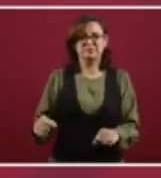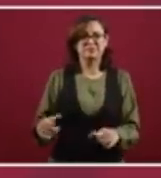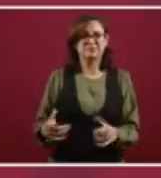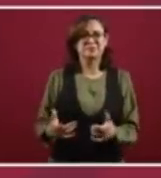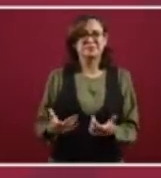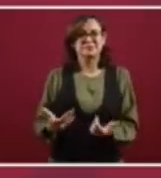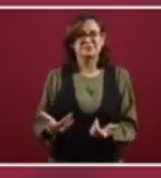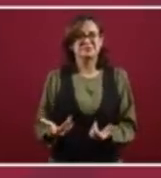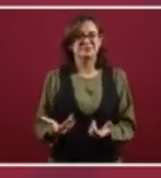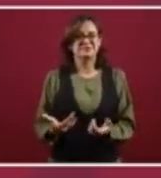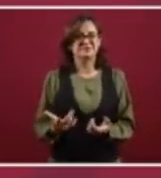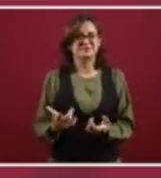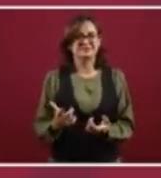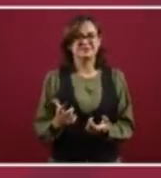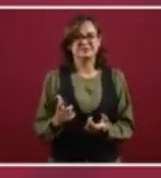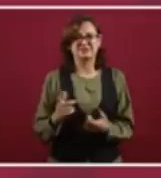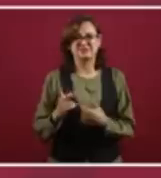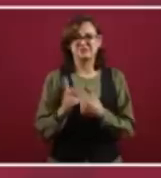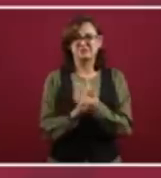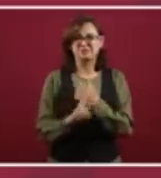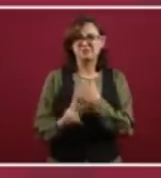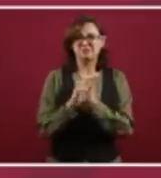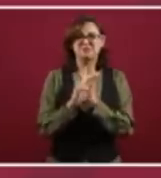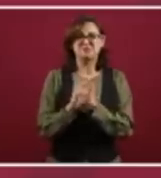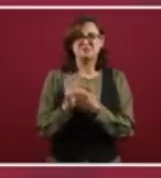de que el Estado